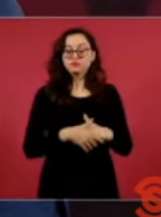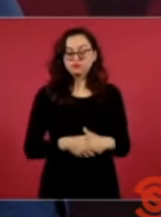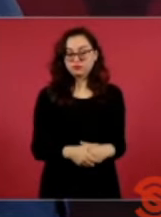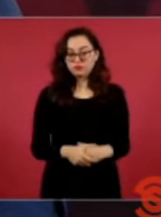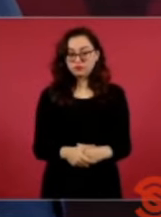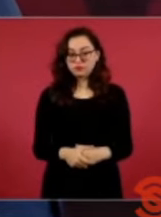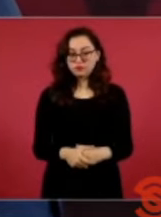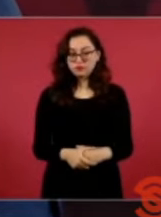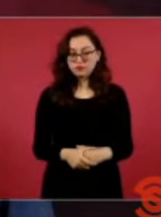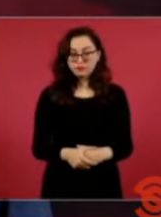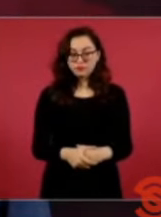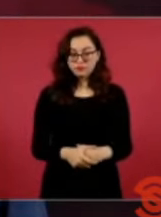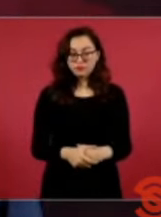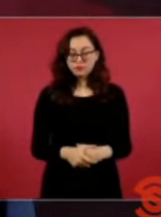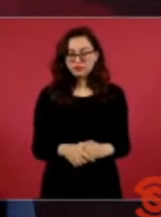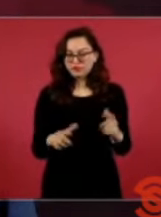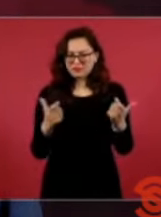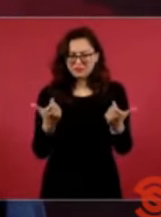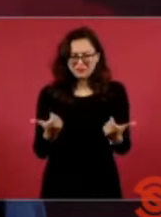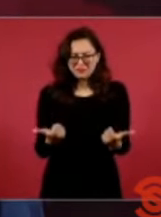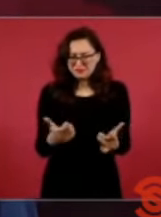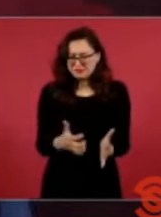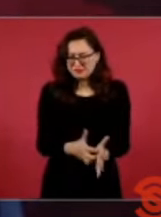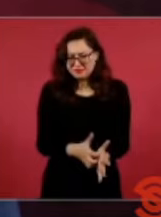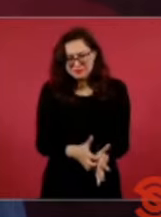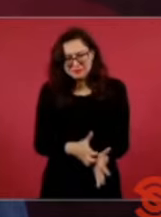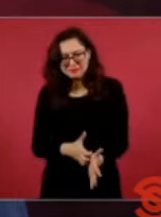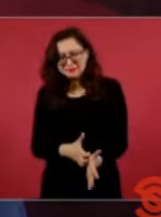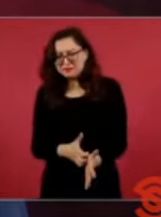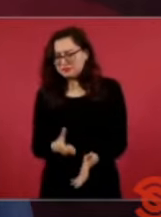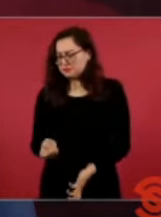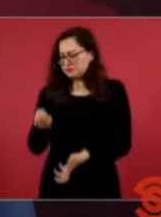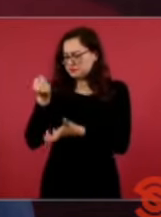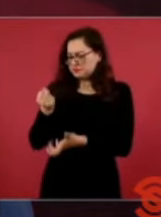Hemos ahorrado muchísimo. Si les pongo el ejemplo este,